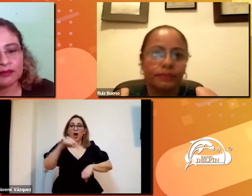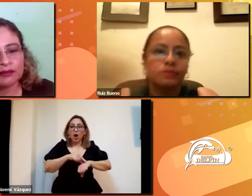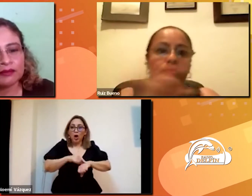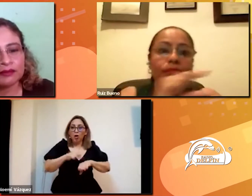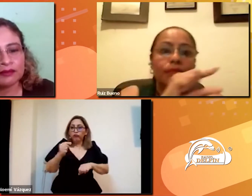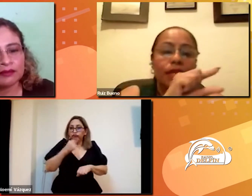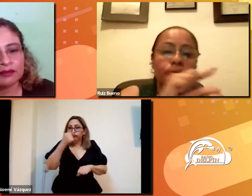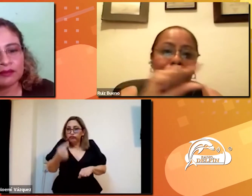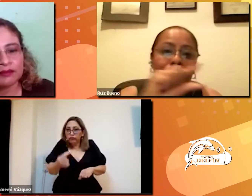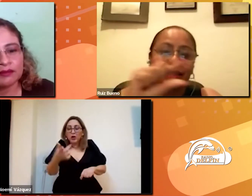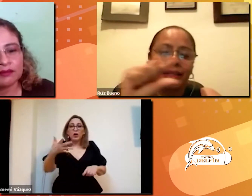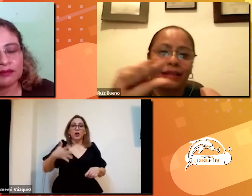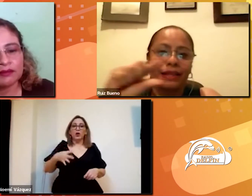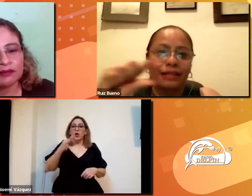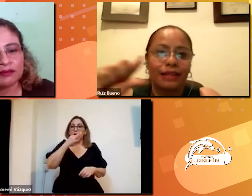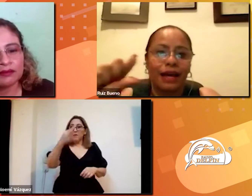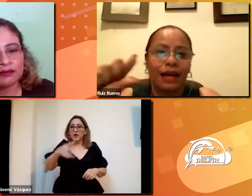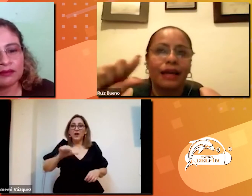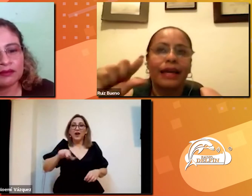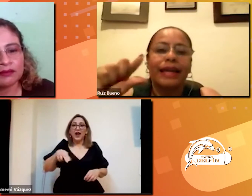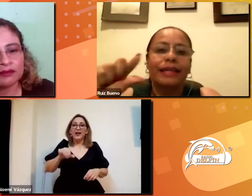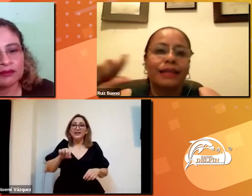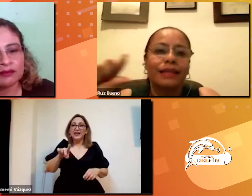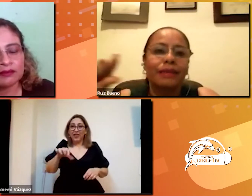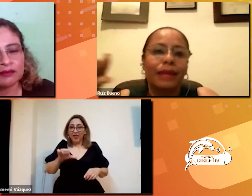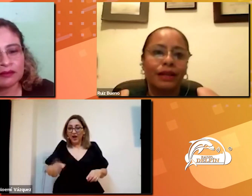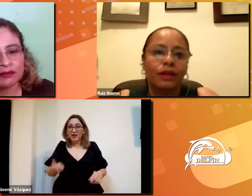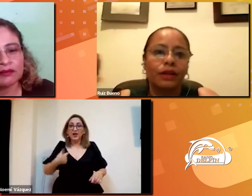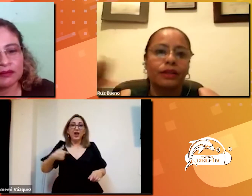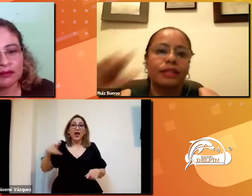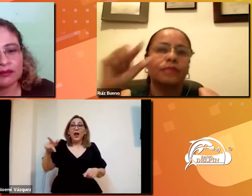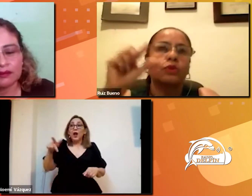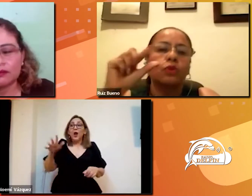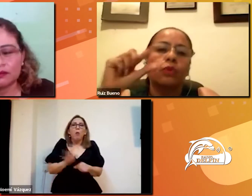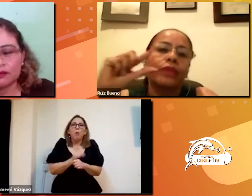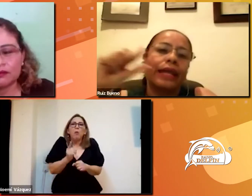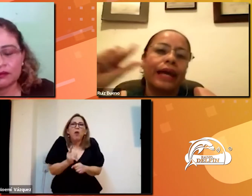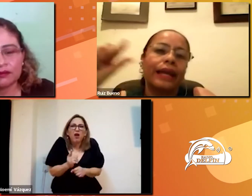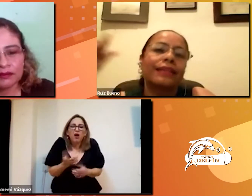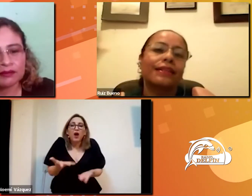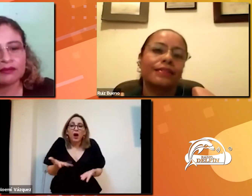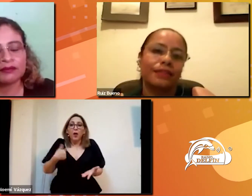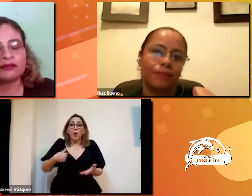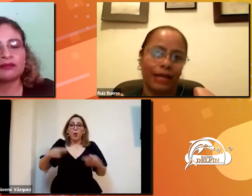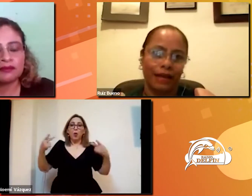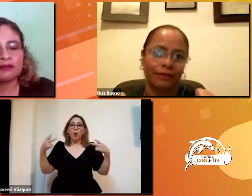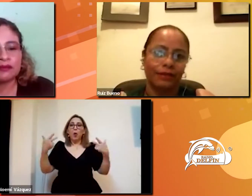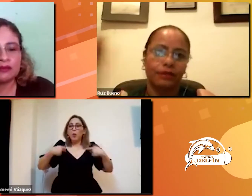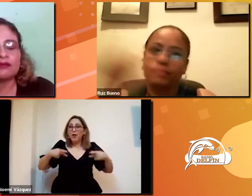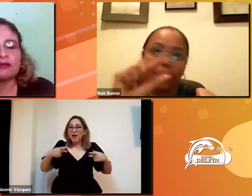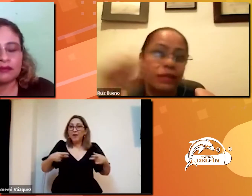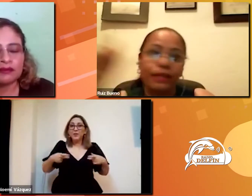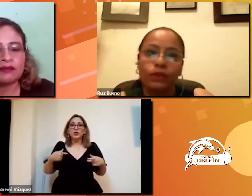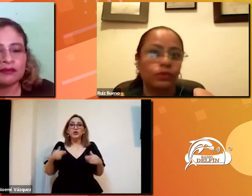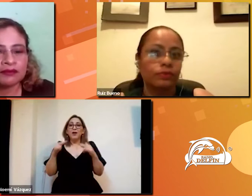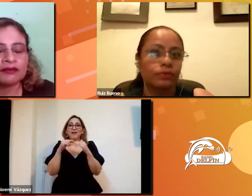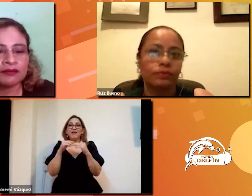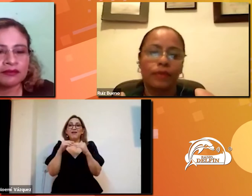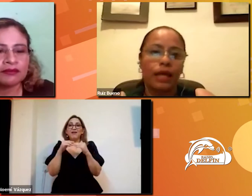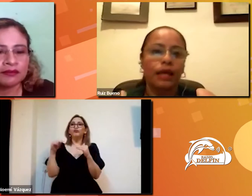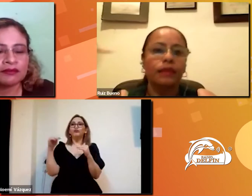ansiedad, es porque se mantienen en este nivel, decimos como de alerta sísmica,